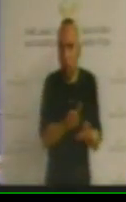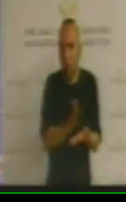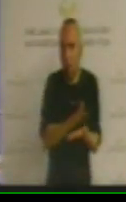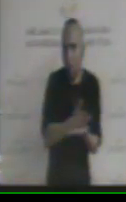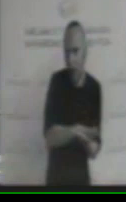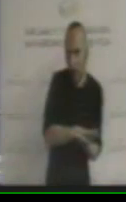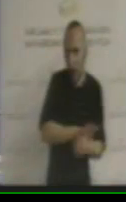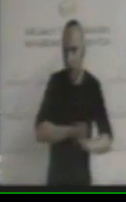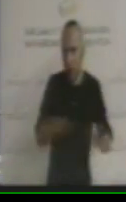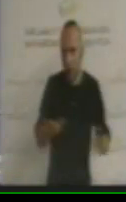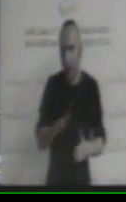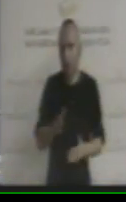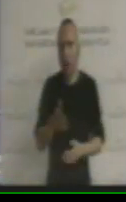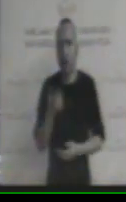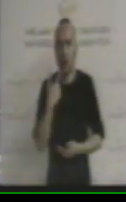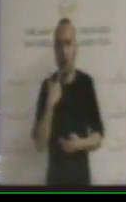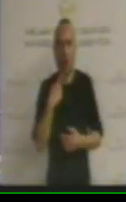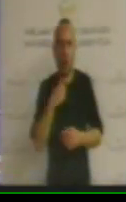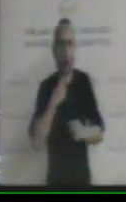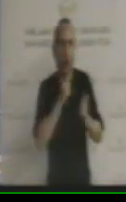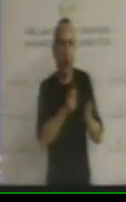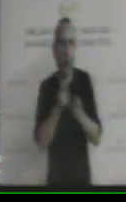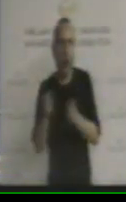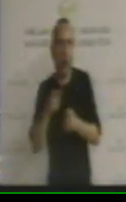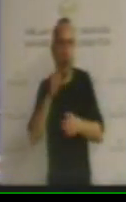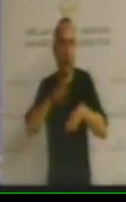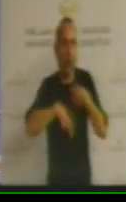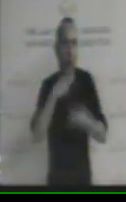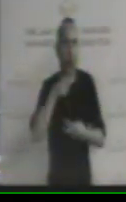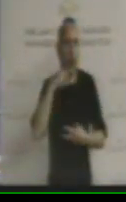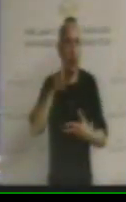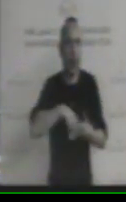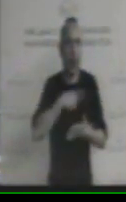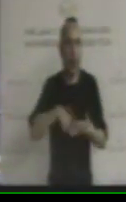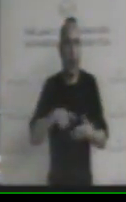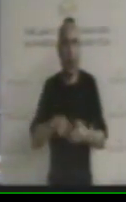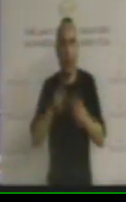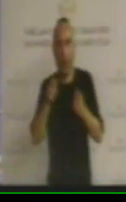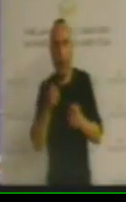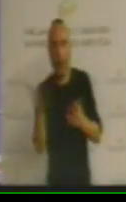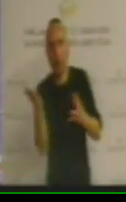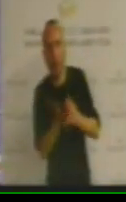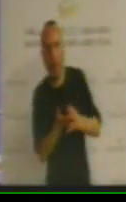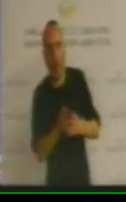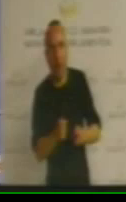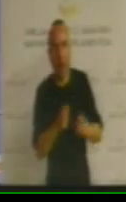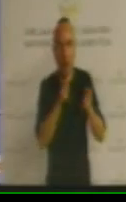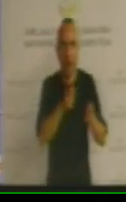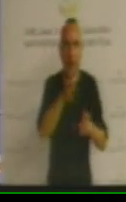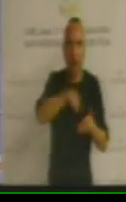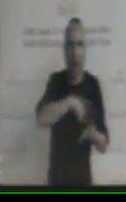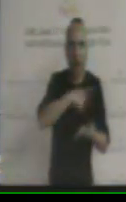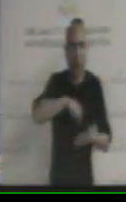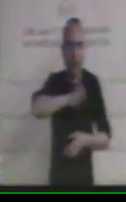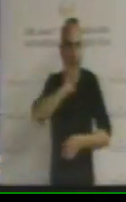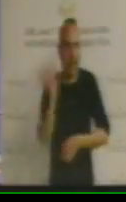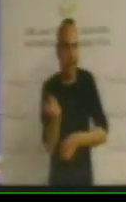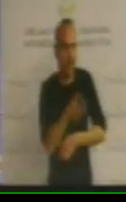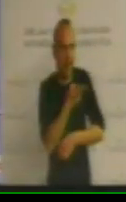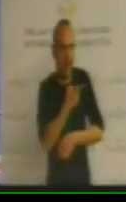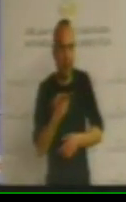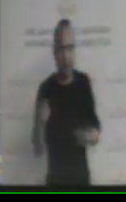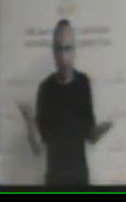seguir la evolución de licitaciones, modificaciones, cancelaciones, adjudicaciones parciales y cancelaciones de este contrato, y no digamos ya el mérito